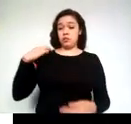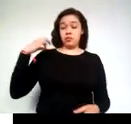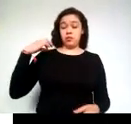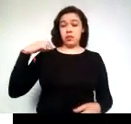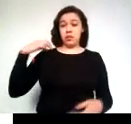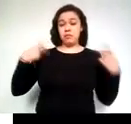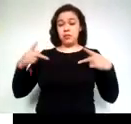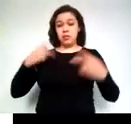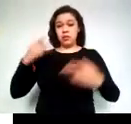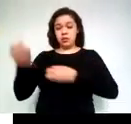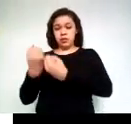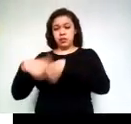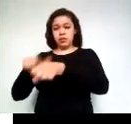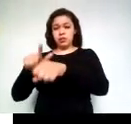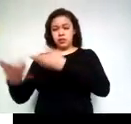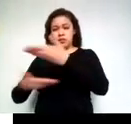se consideran trabajadores.